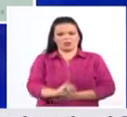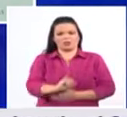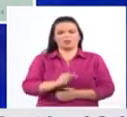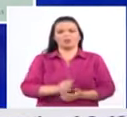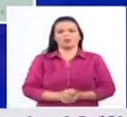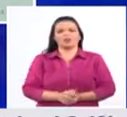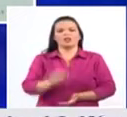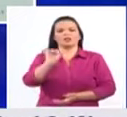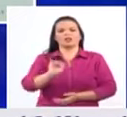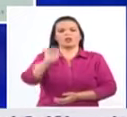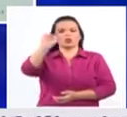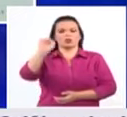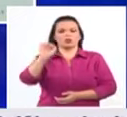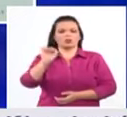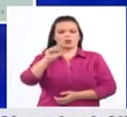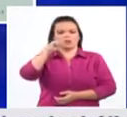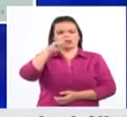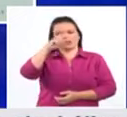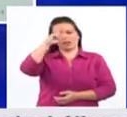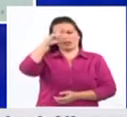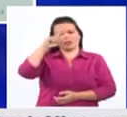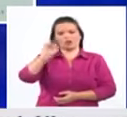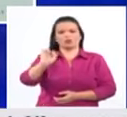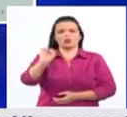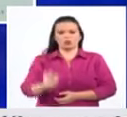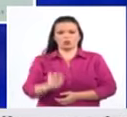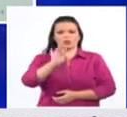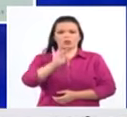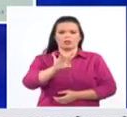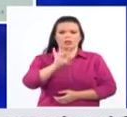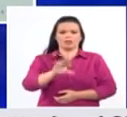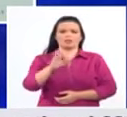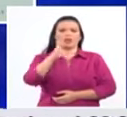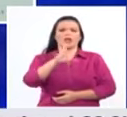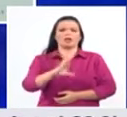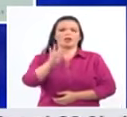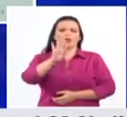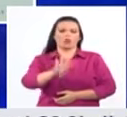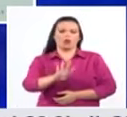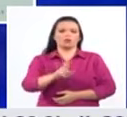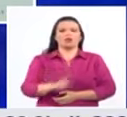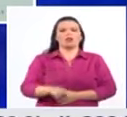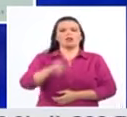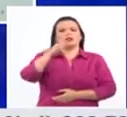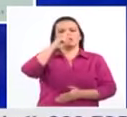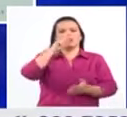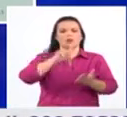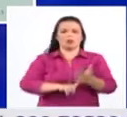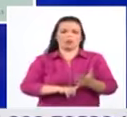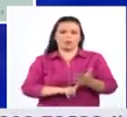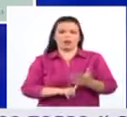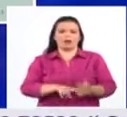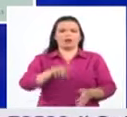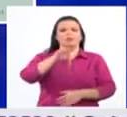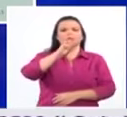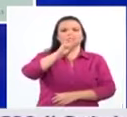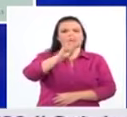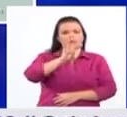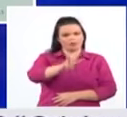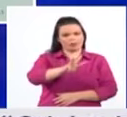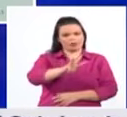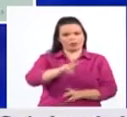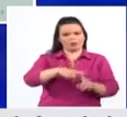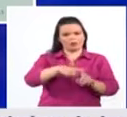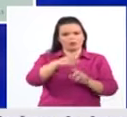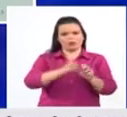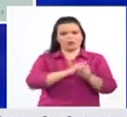Sur 15, Caimanera 4 y Niceto Pérez con 3 casos positivos, aunque es necesario